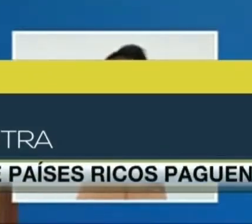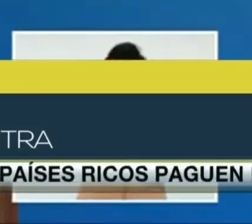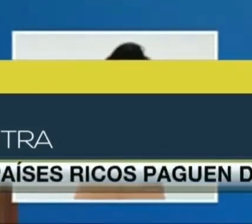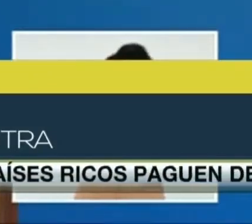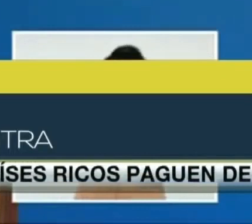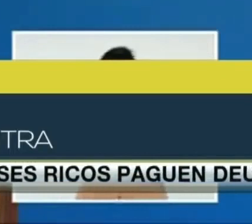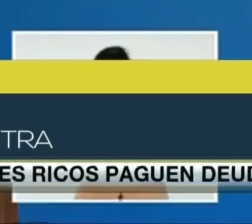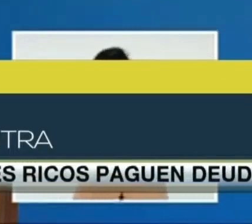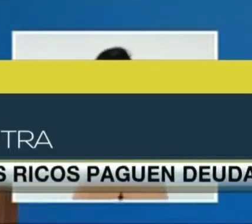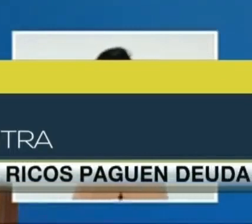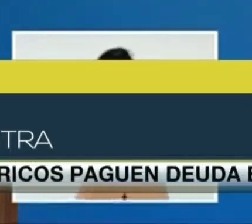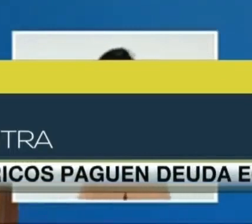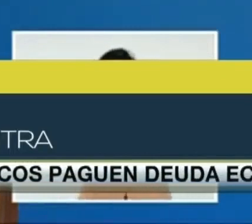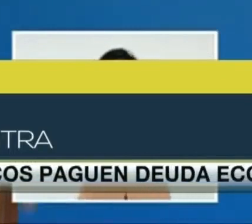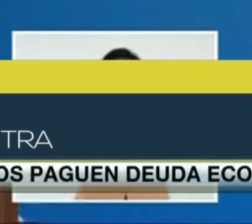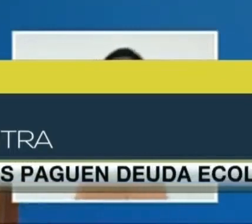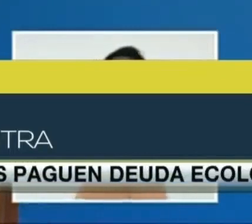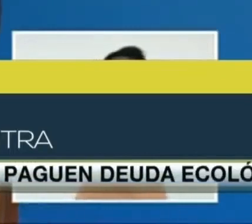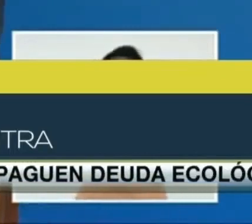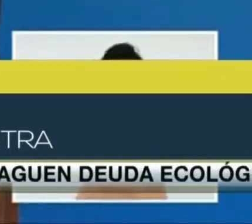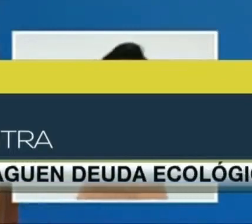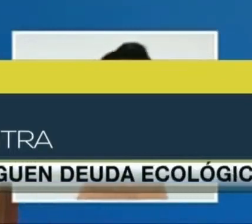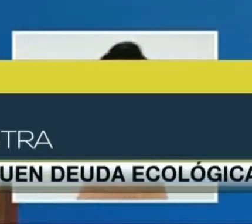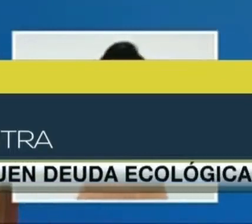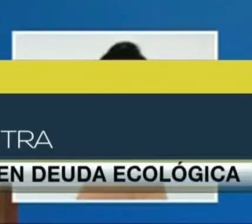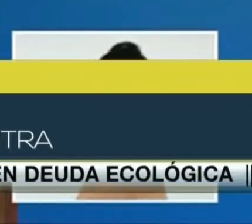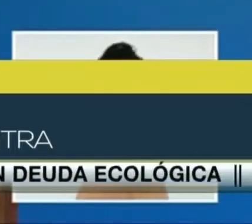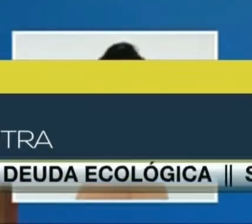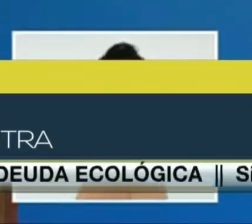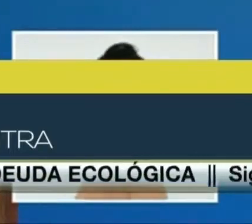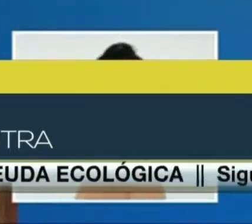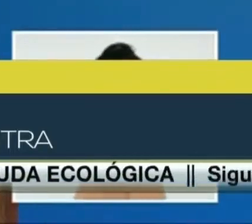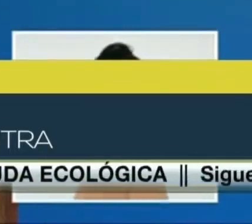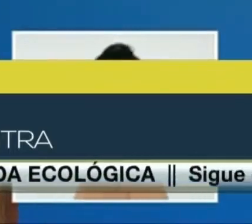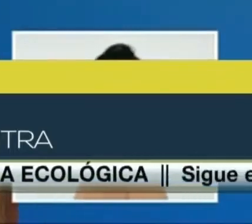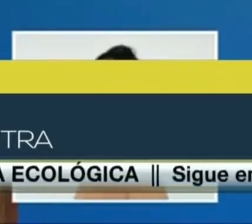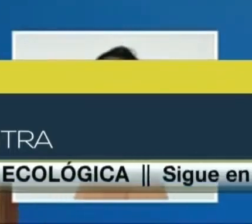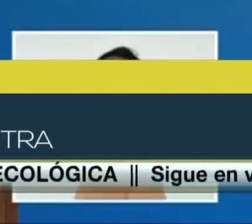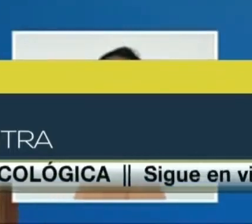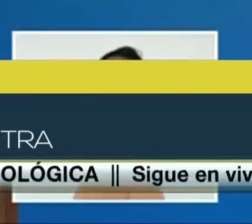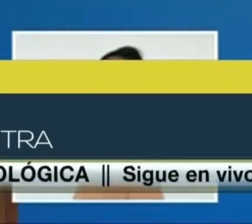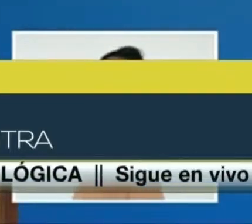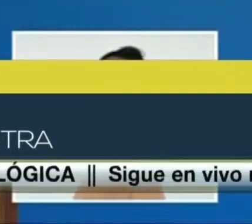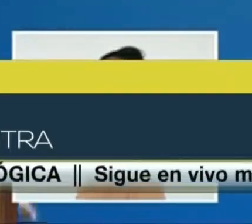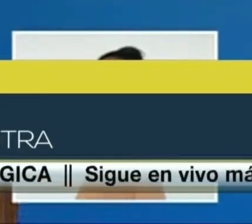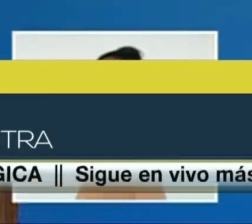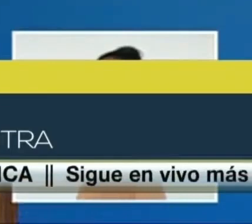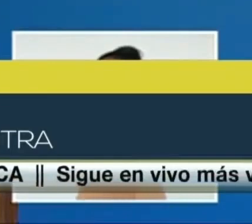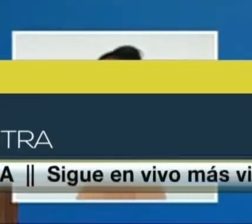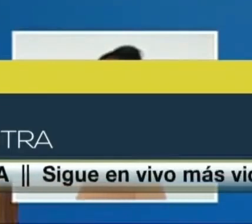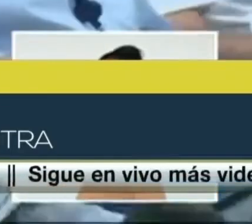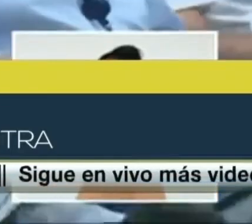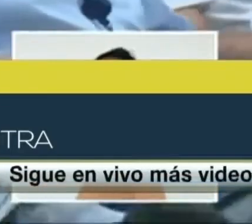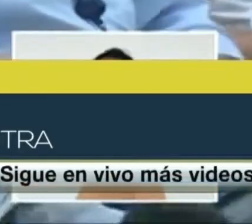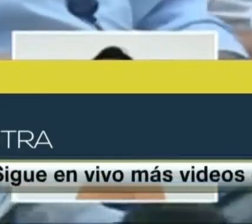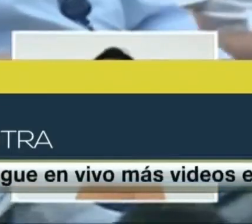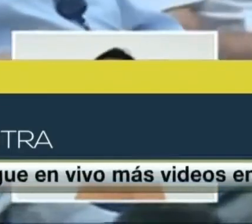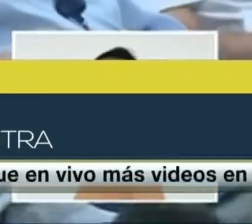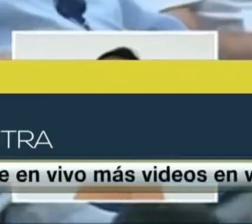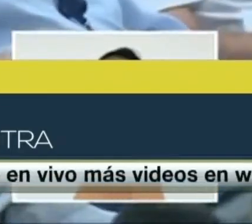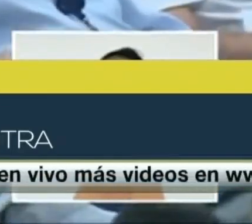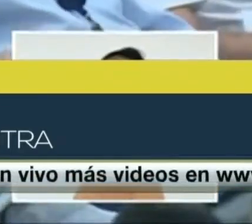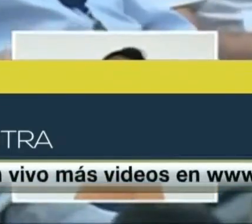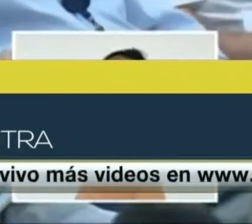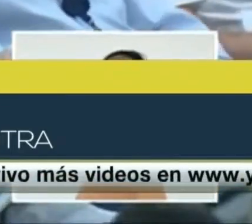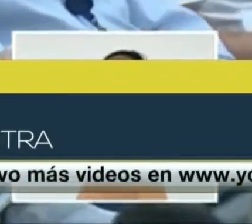banco en cualquier parte del mundo y hace una transferencia, habrá pagado una comisión por ese